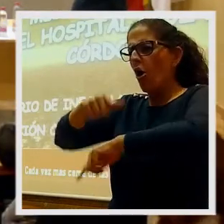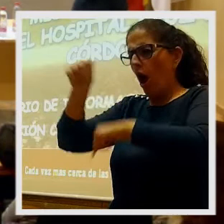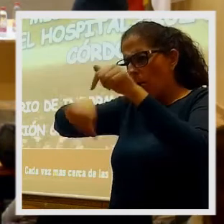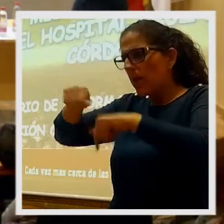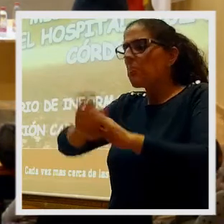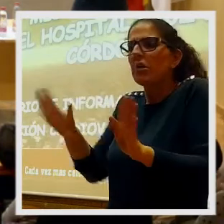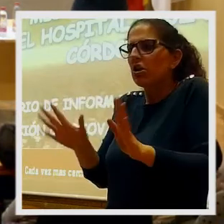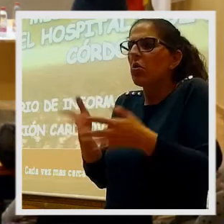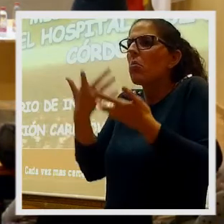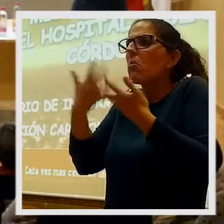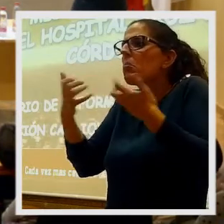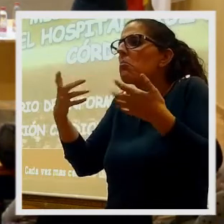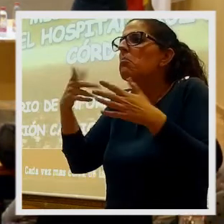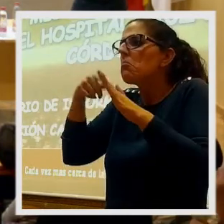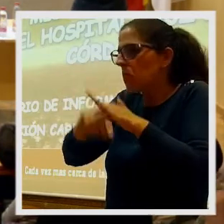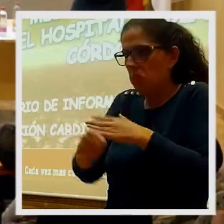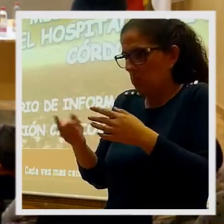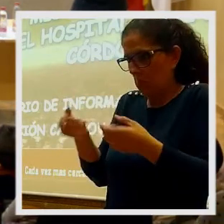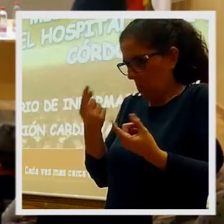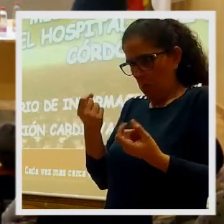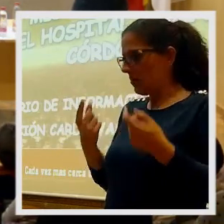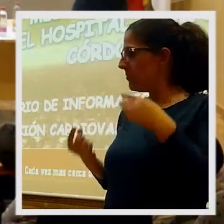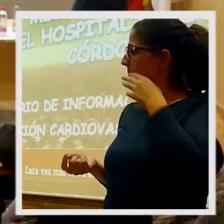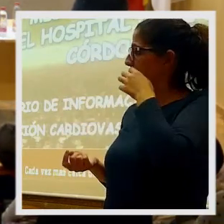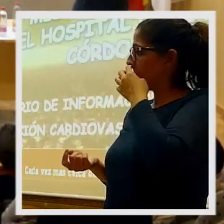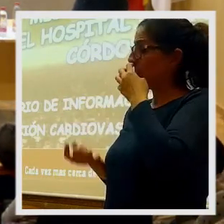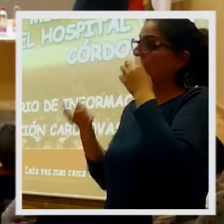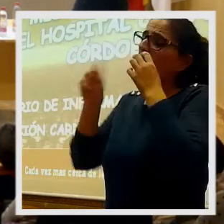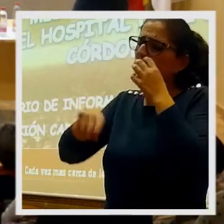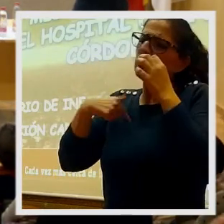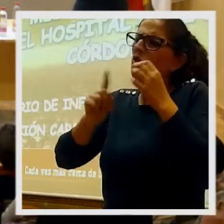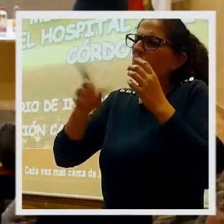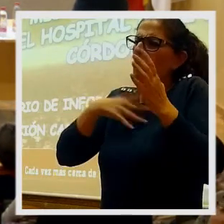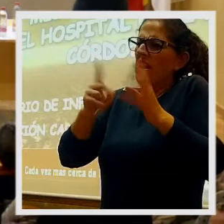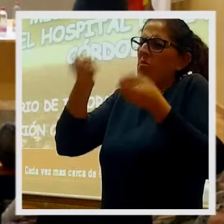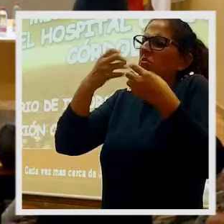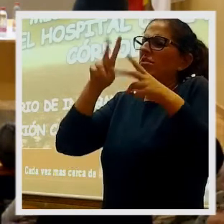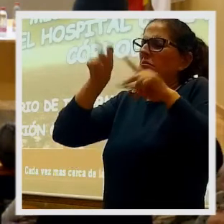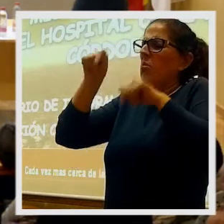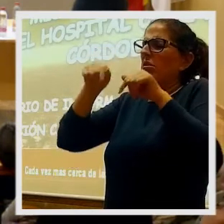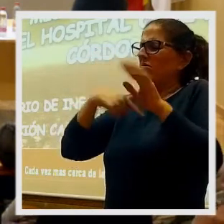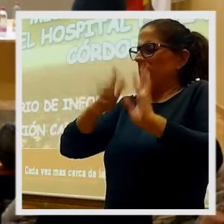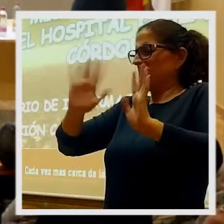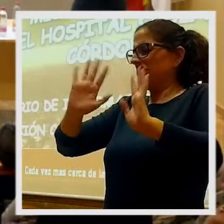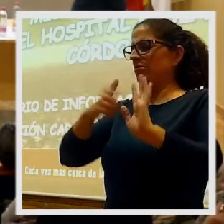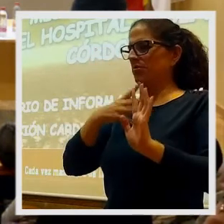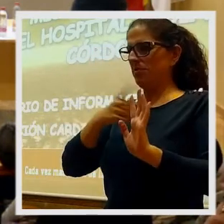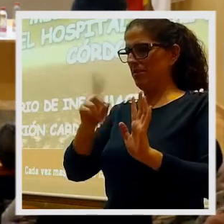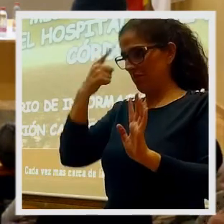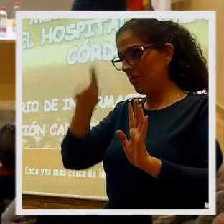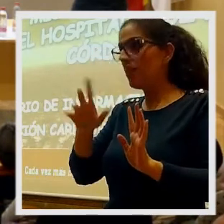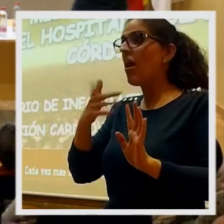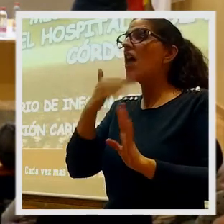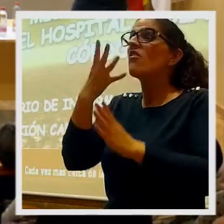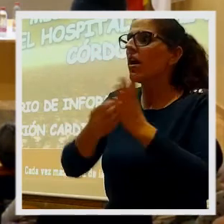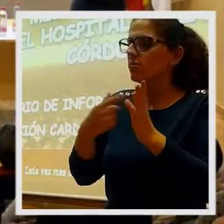pero poquito, poquito más. Yo, la verdad, como he dicho antes, tampoco quería saber mucho más de la operación, porque la opción de que algo saliera